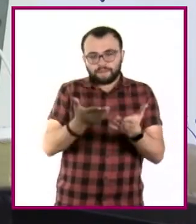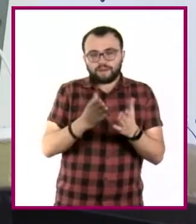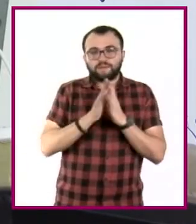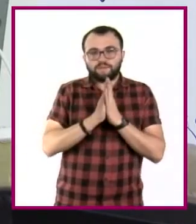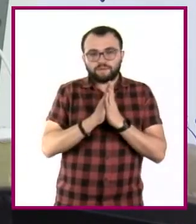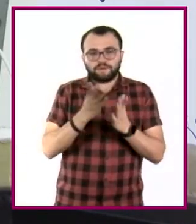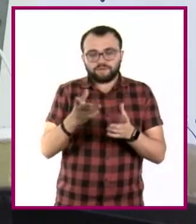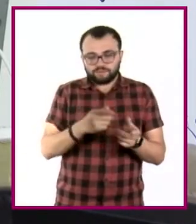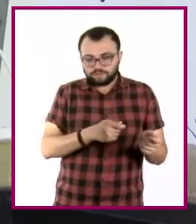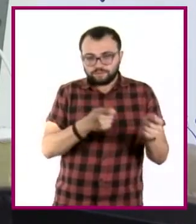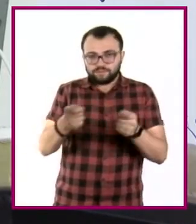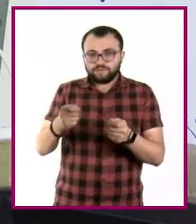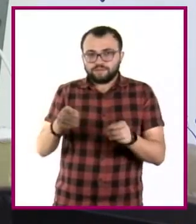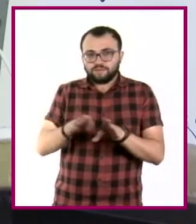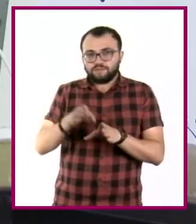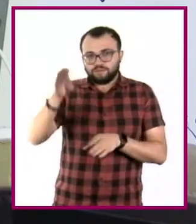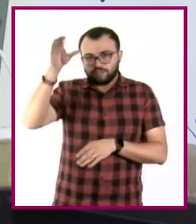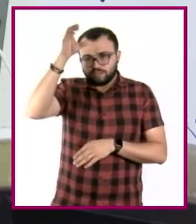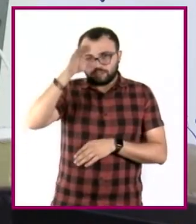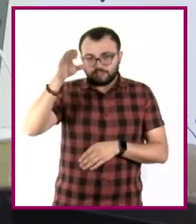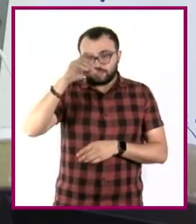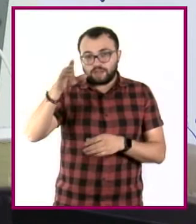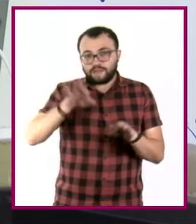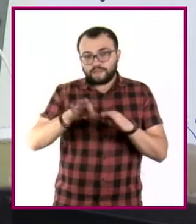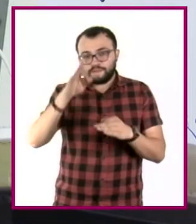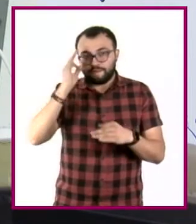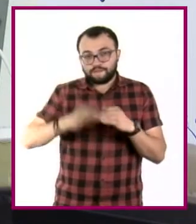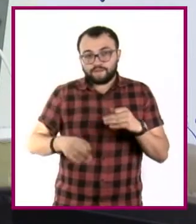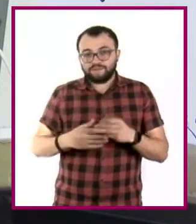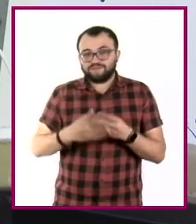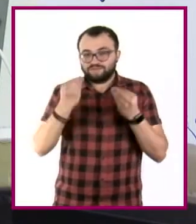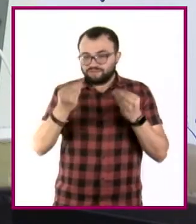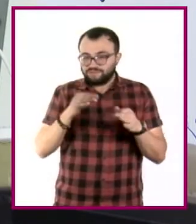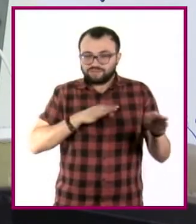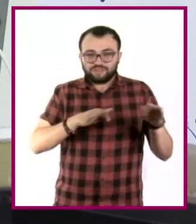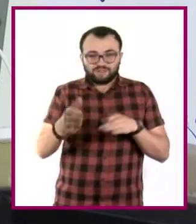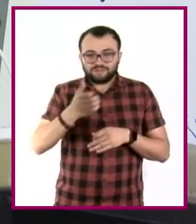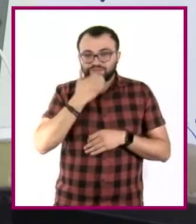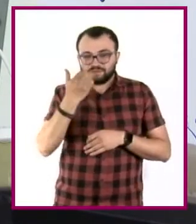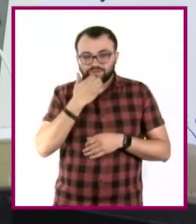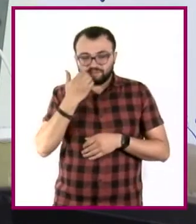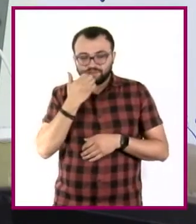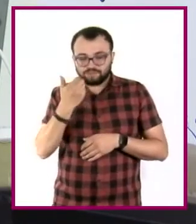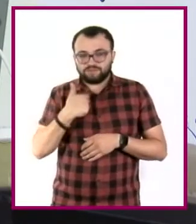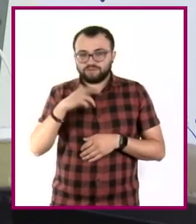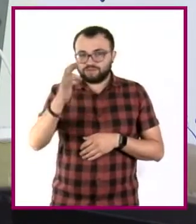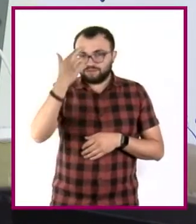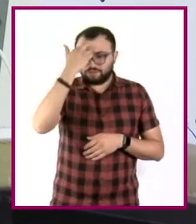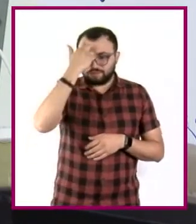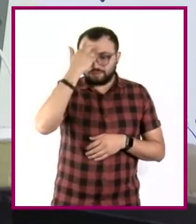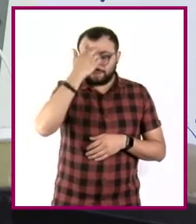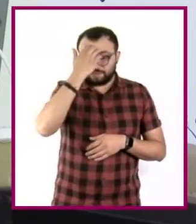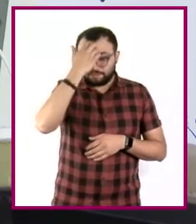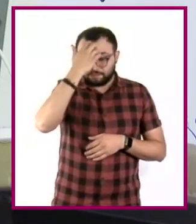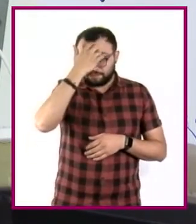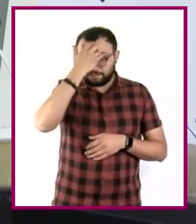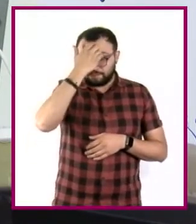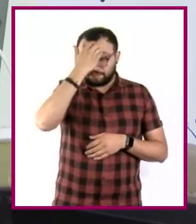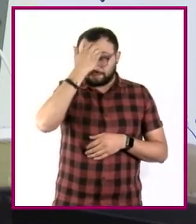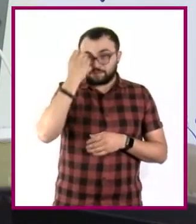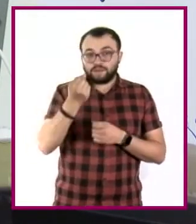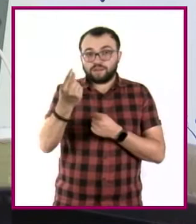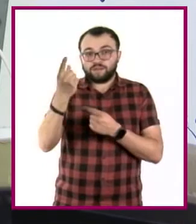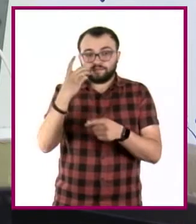de ciencias como un trabajo final. Dentro de los muchos trabajos escolares, recuerdo que unos compañeros